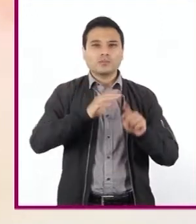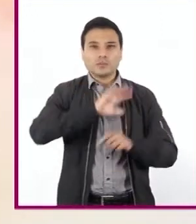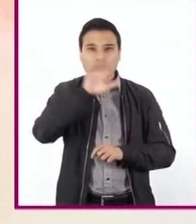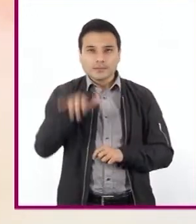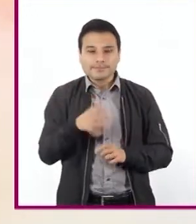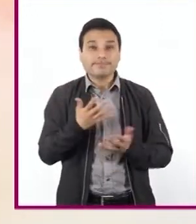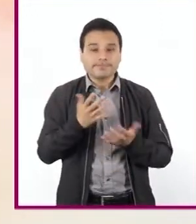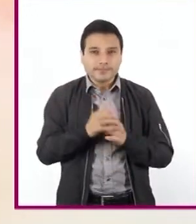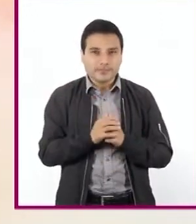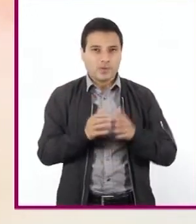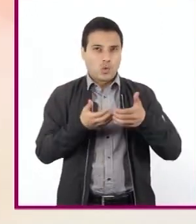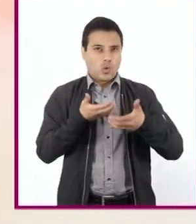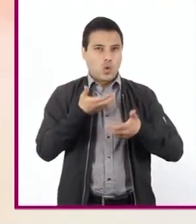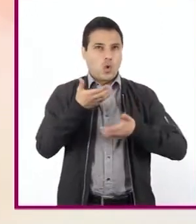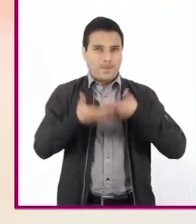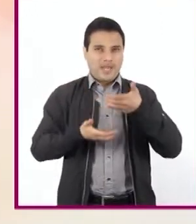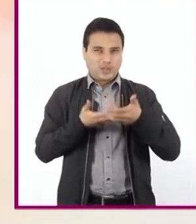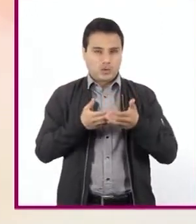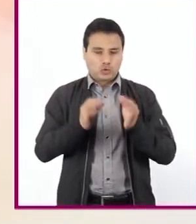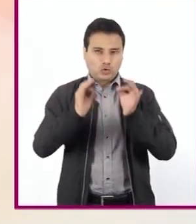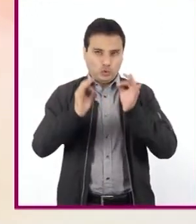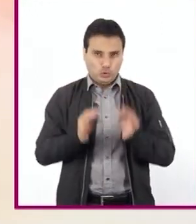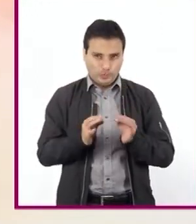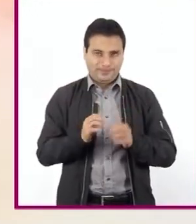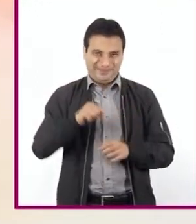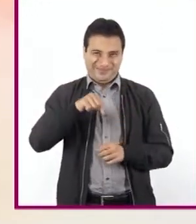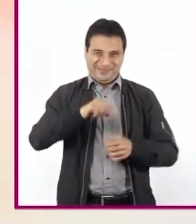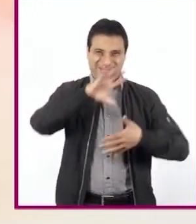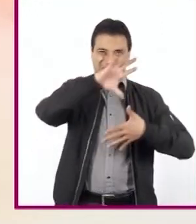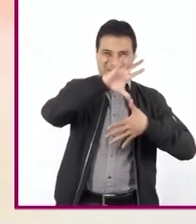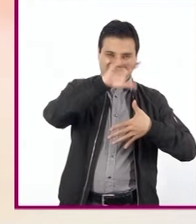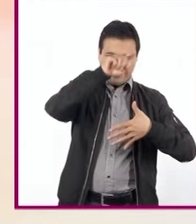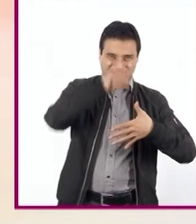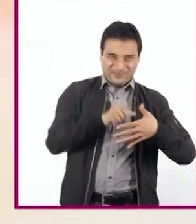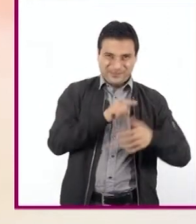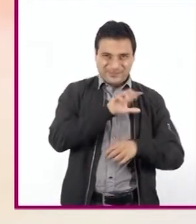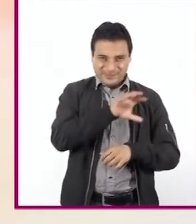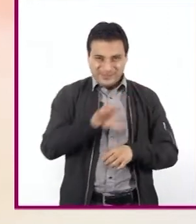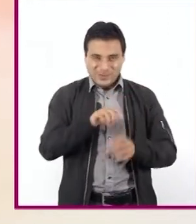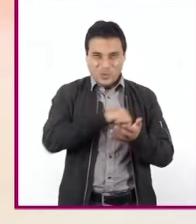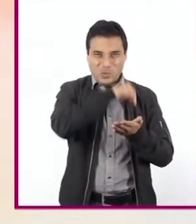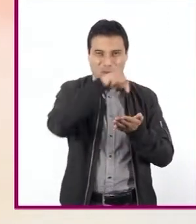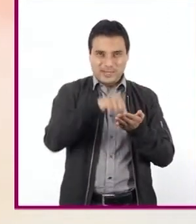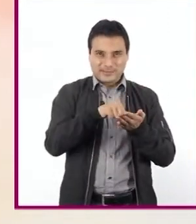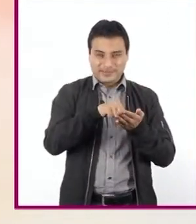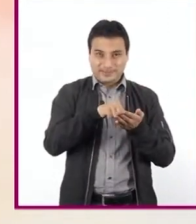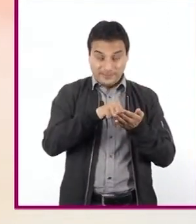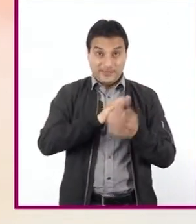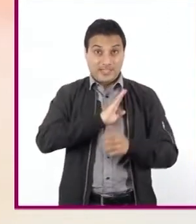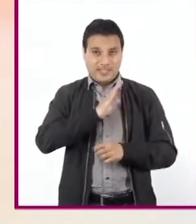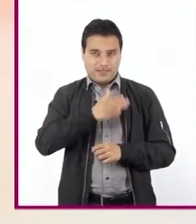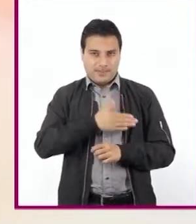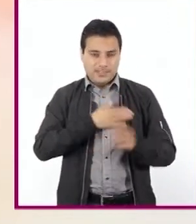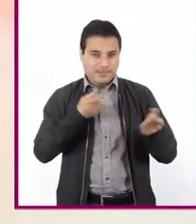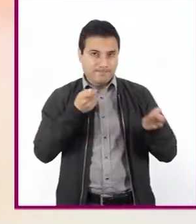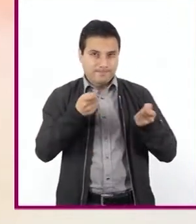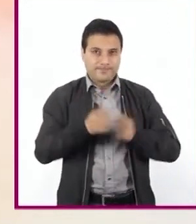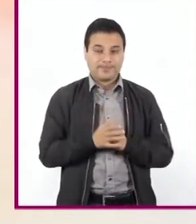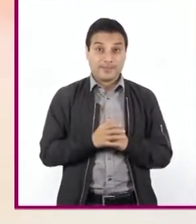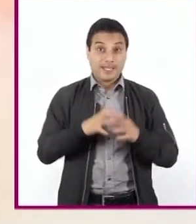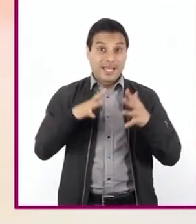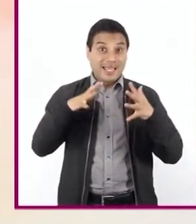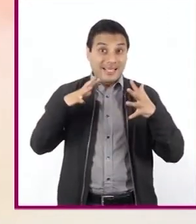comercio de la metrópoli con sus colonias en la América. Quizá ni el ramo de la guerra fue objeto de